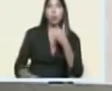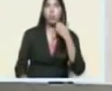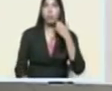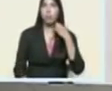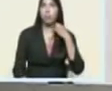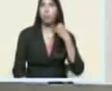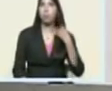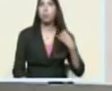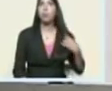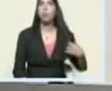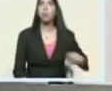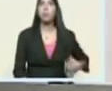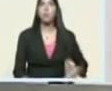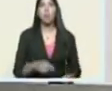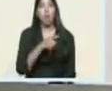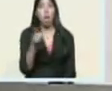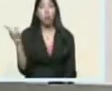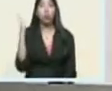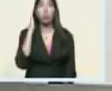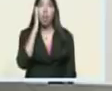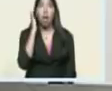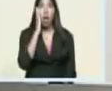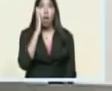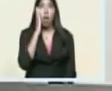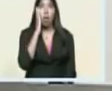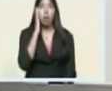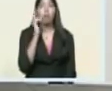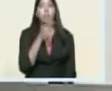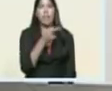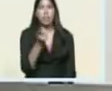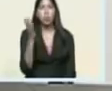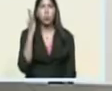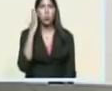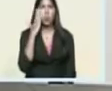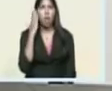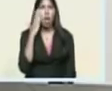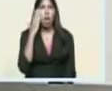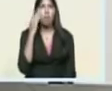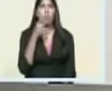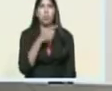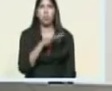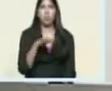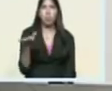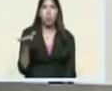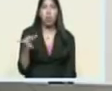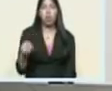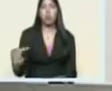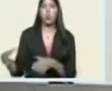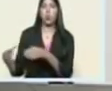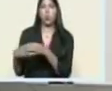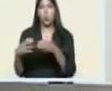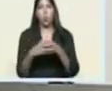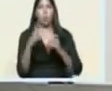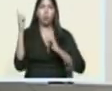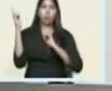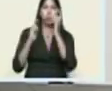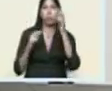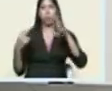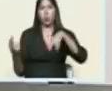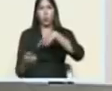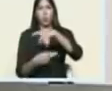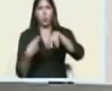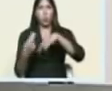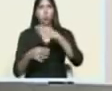sabían, muy bien lo sabían, que en estas elecciones municipales las fuerzas bolivarianas, las fuerzas chavistas,